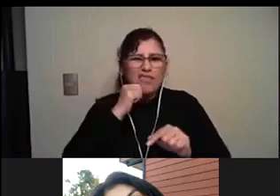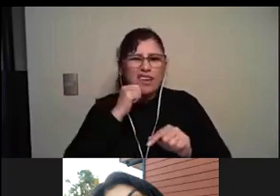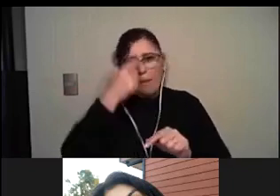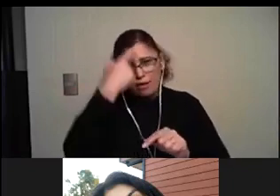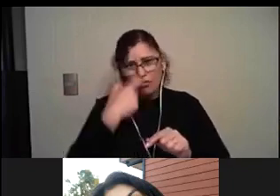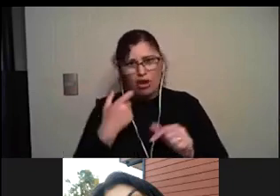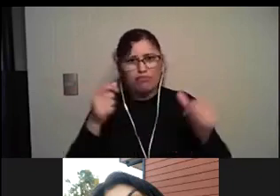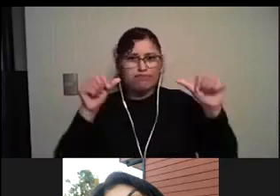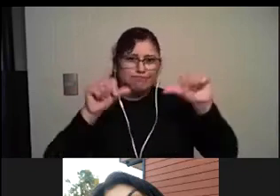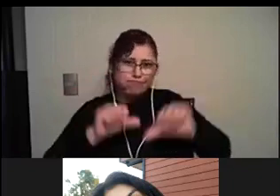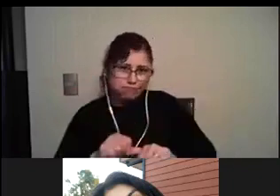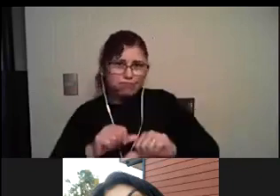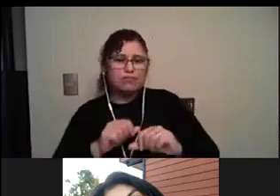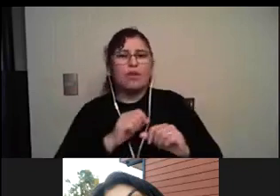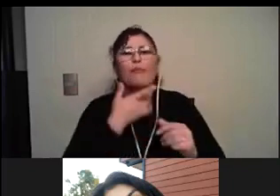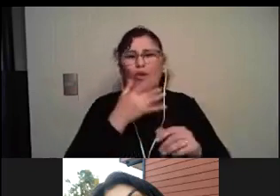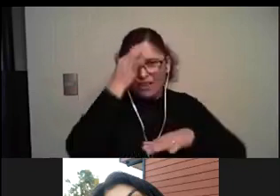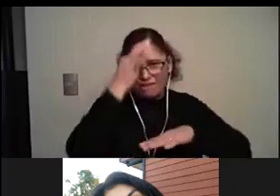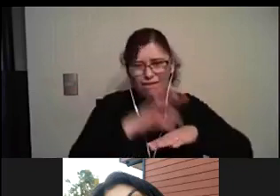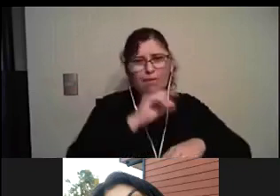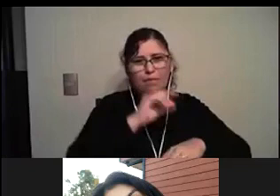para patologías diferentes, ¿ya?